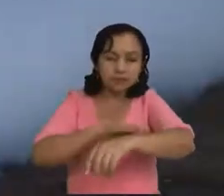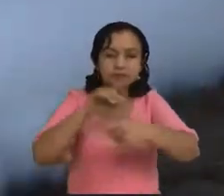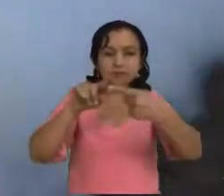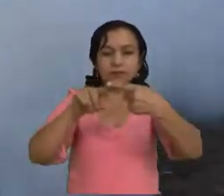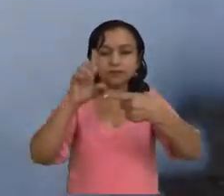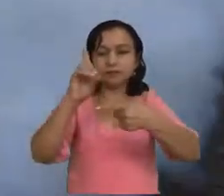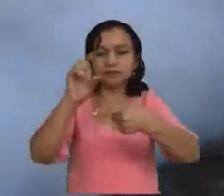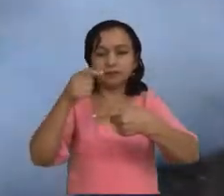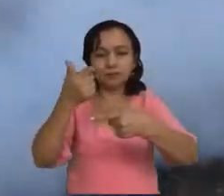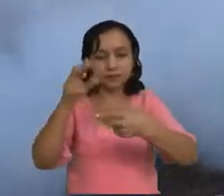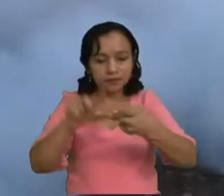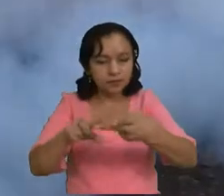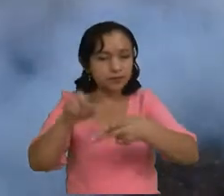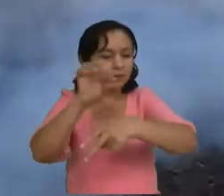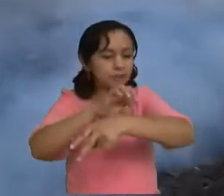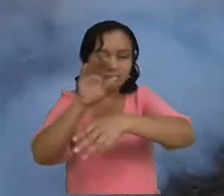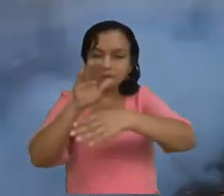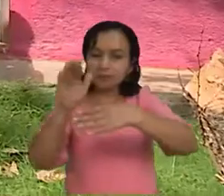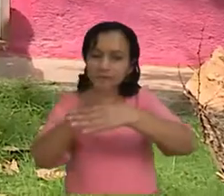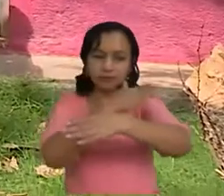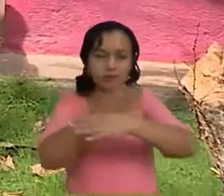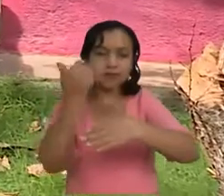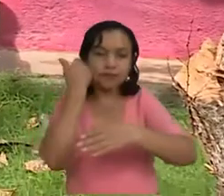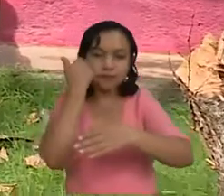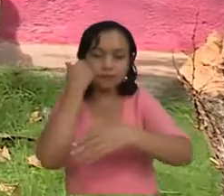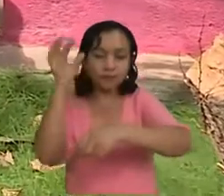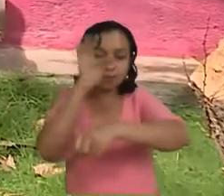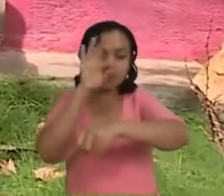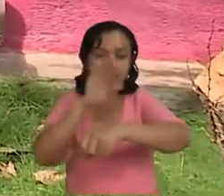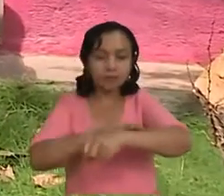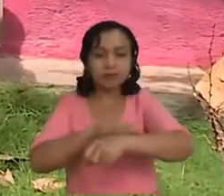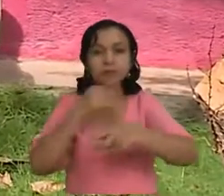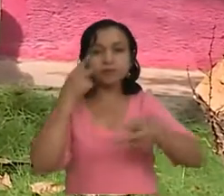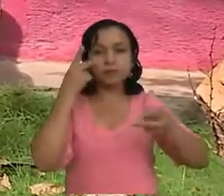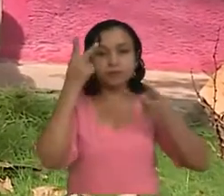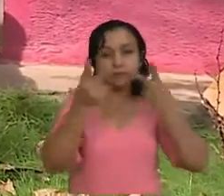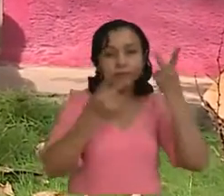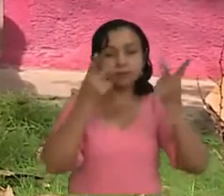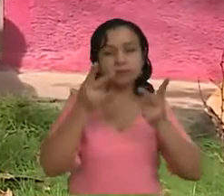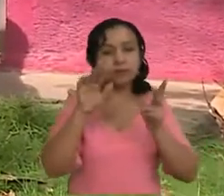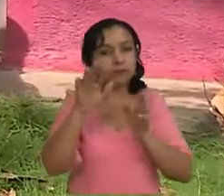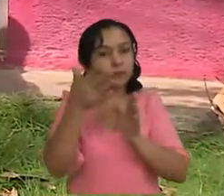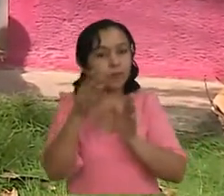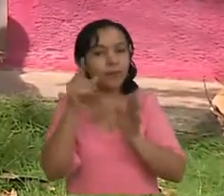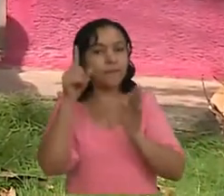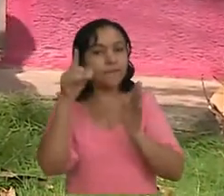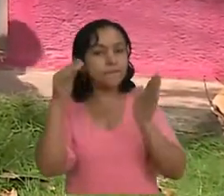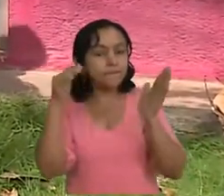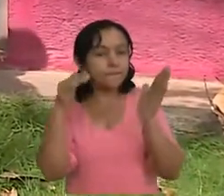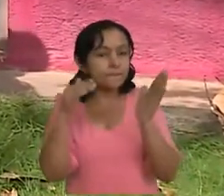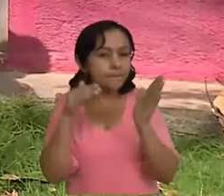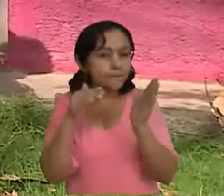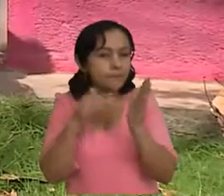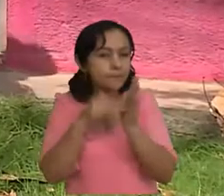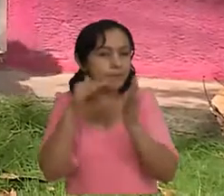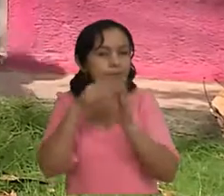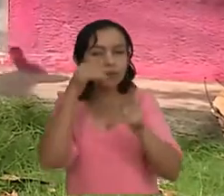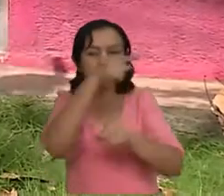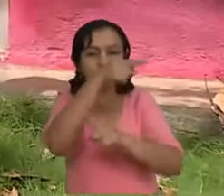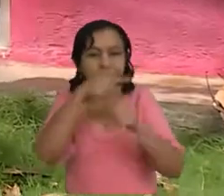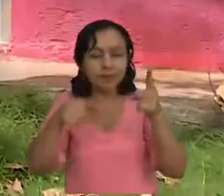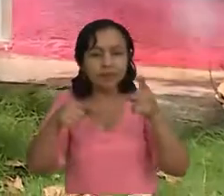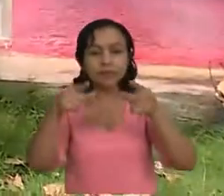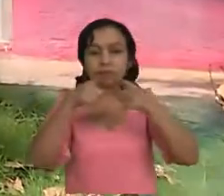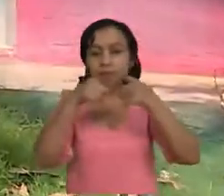Zika. Nosotros actualmente visitamos un poco menos de 500,000 de vivienda a nivel de Managua, Managua